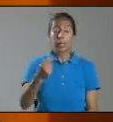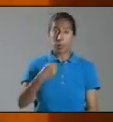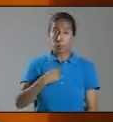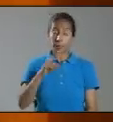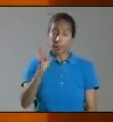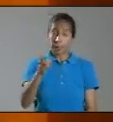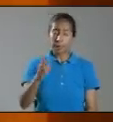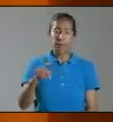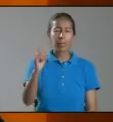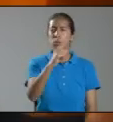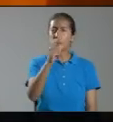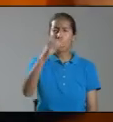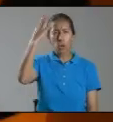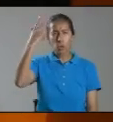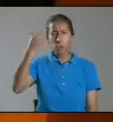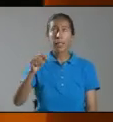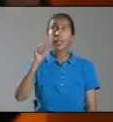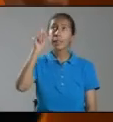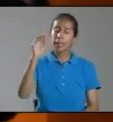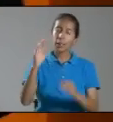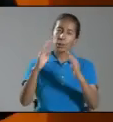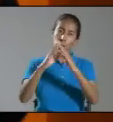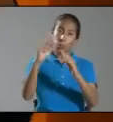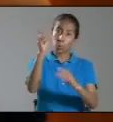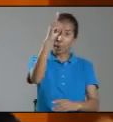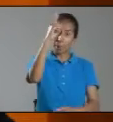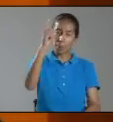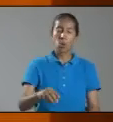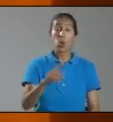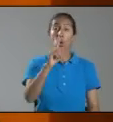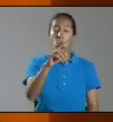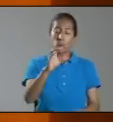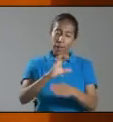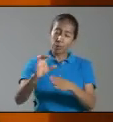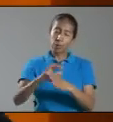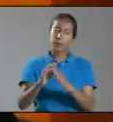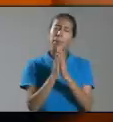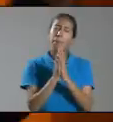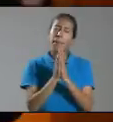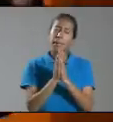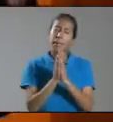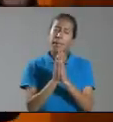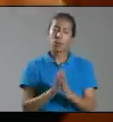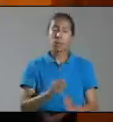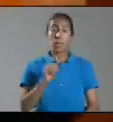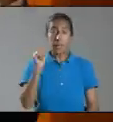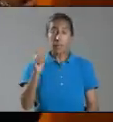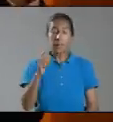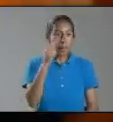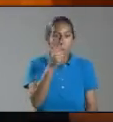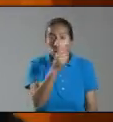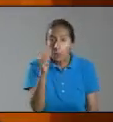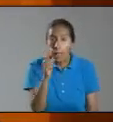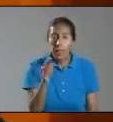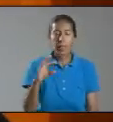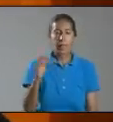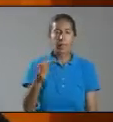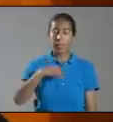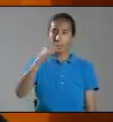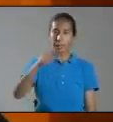templo. Una cosa he pedido a Jehová y esta buscaré: que esté yo